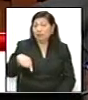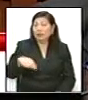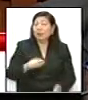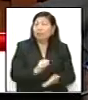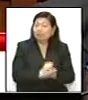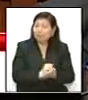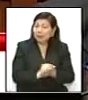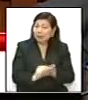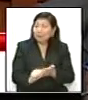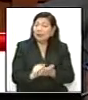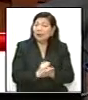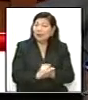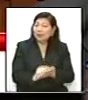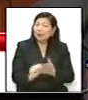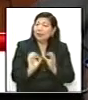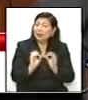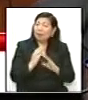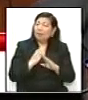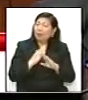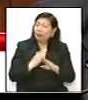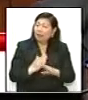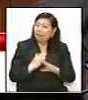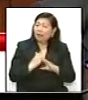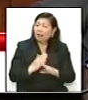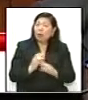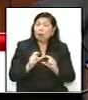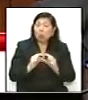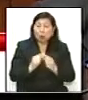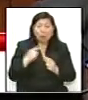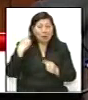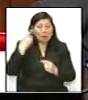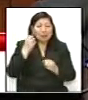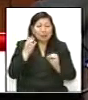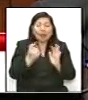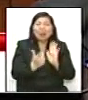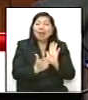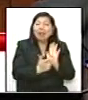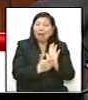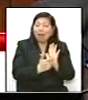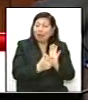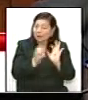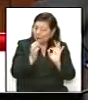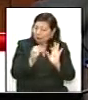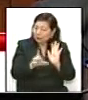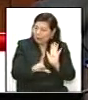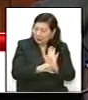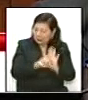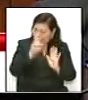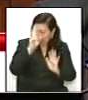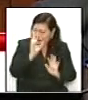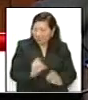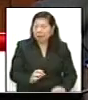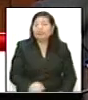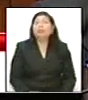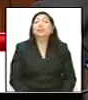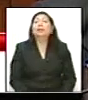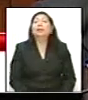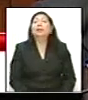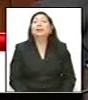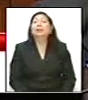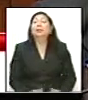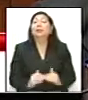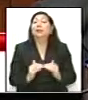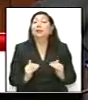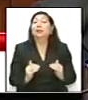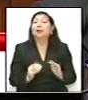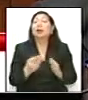meses hemos estado defendiendo como bancada la legalidad, señor presidente. La legalidad enmarcada